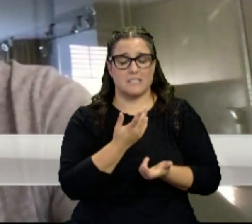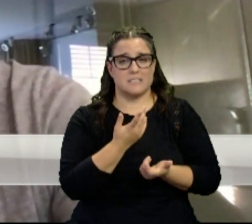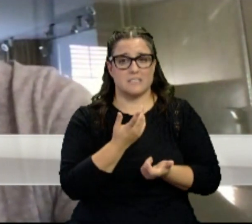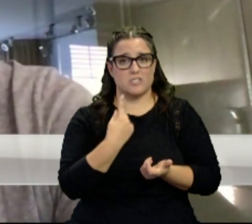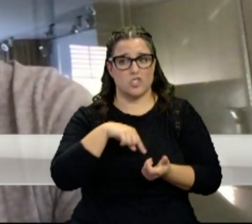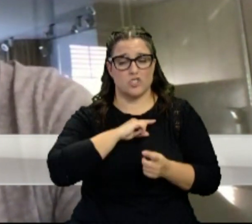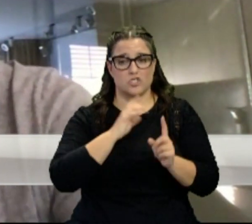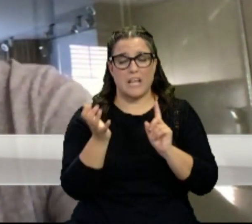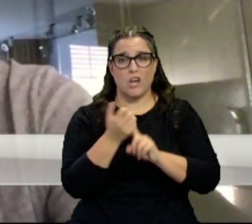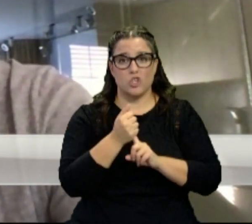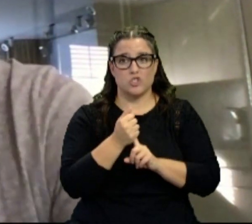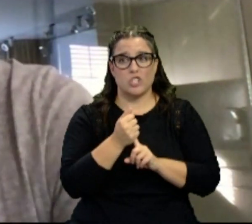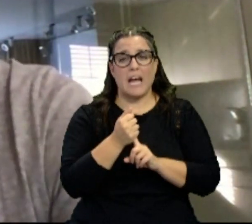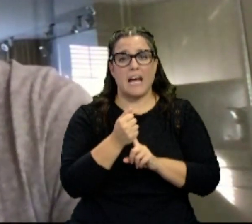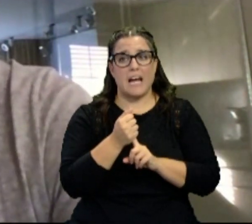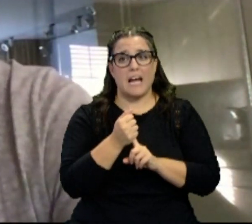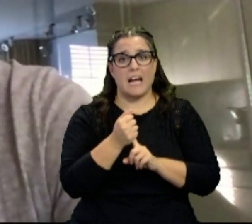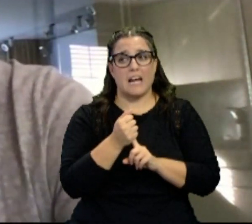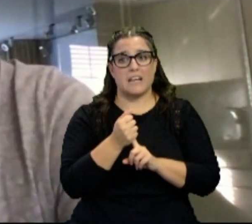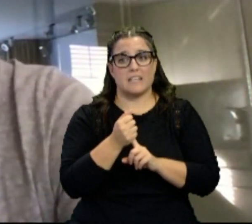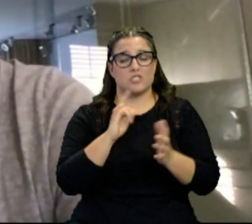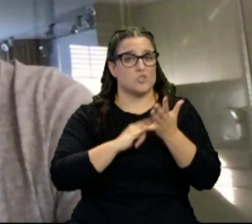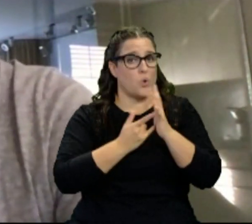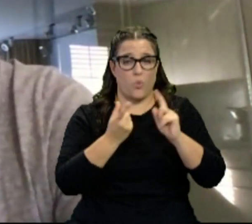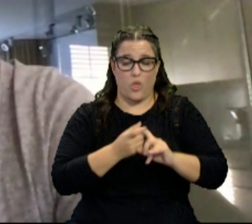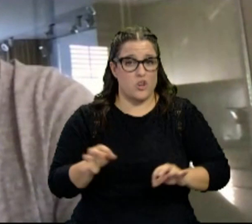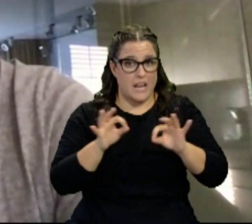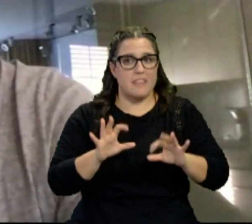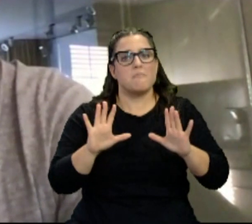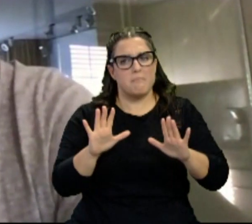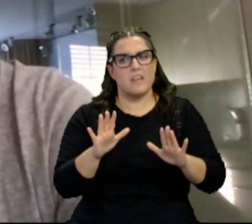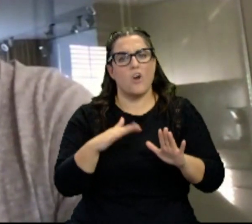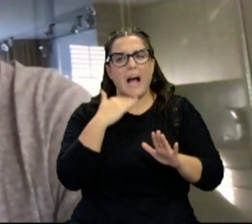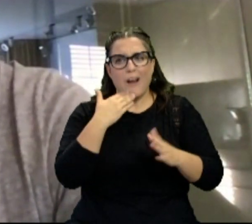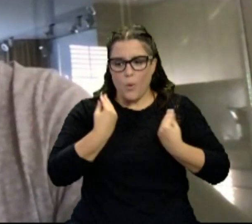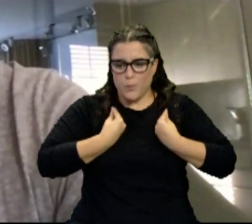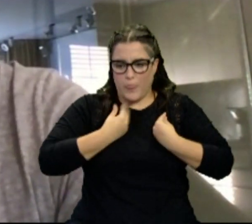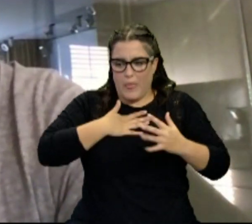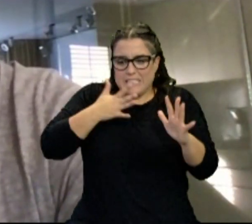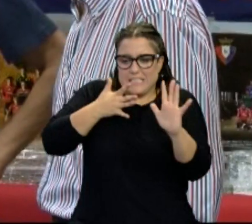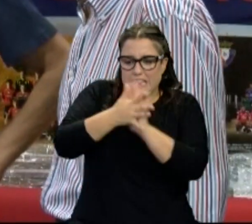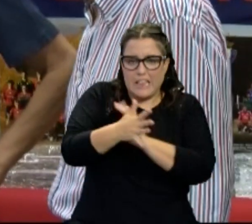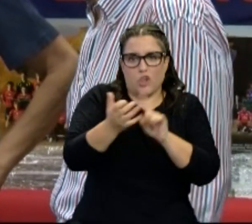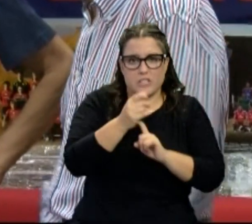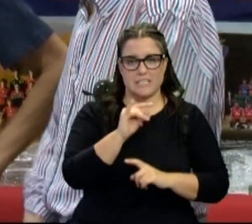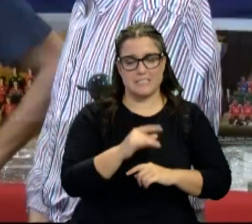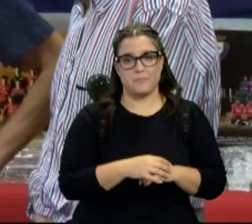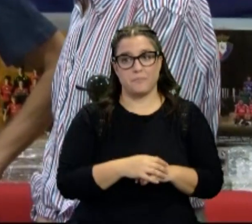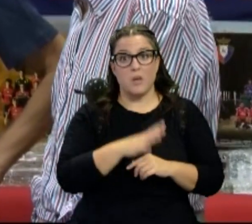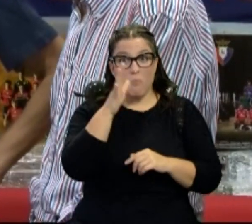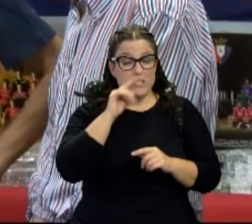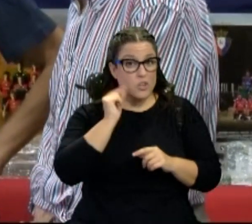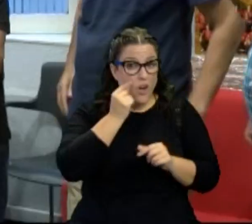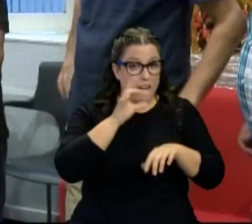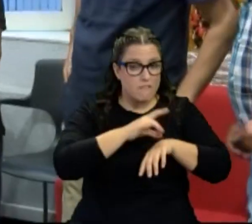no vamos a encontrar, sobre todo los pacientes, esa solución, pero sí vas a encontrar la forma de darle sentido a tu vida, ¿no? Desde entonces ha